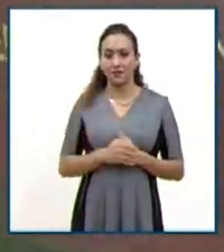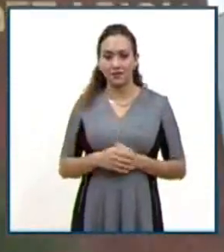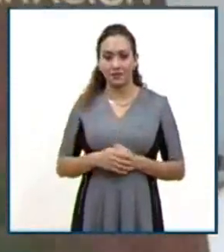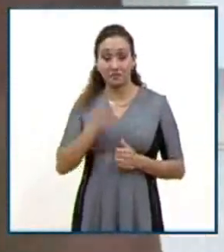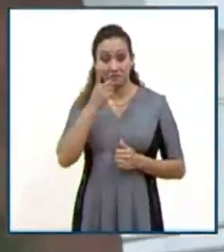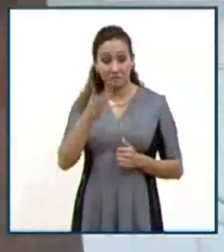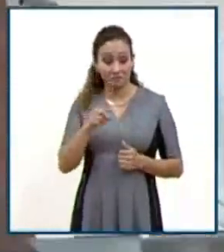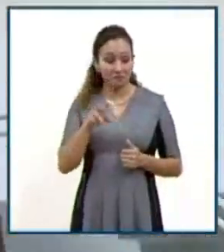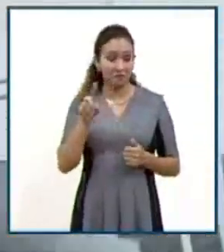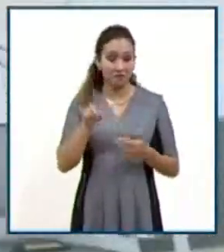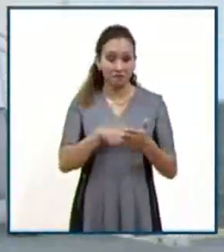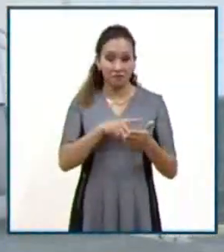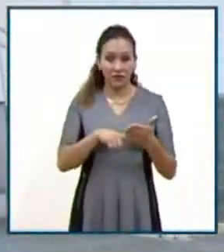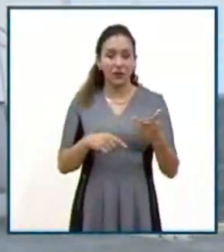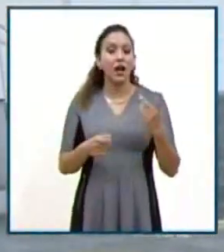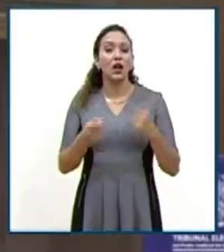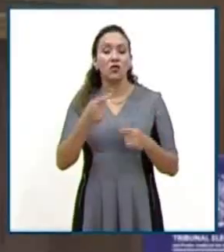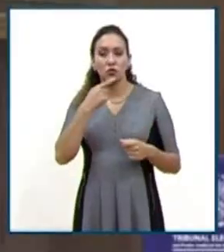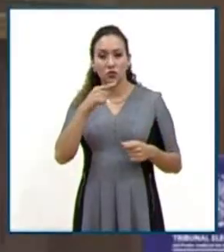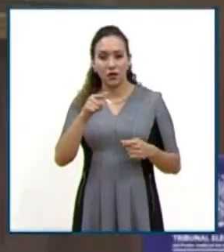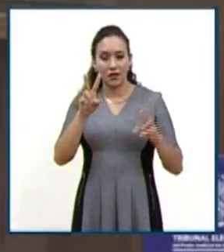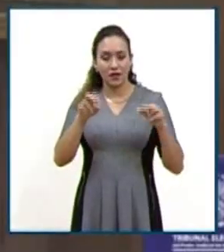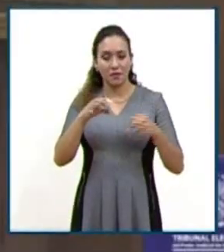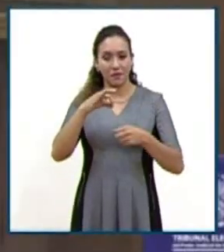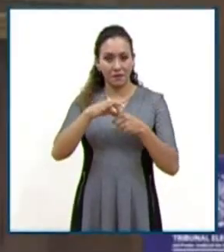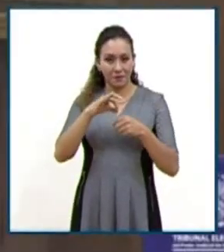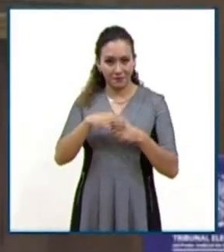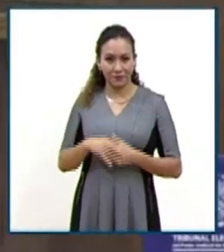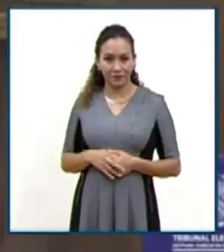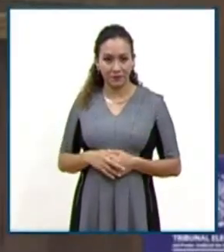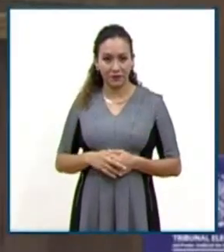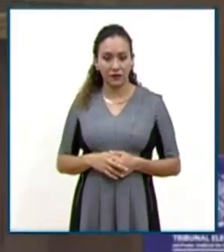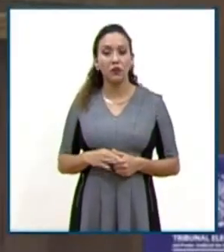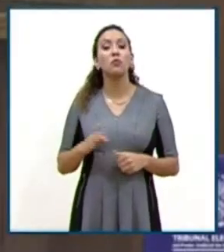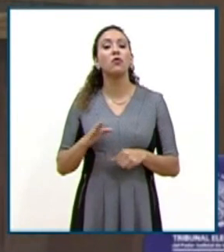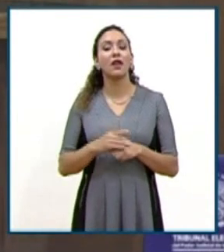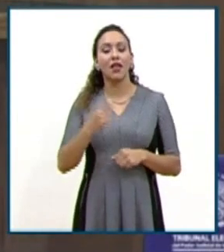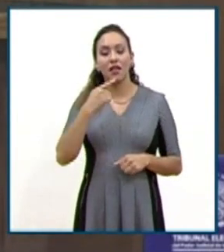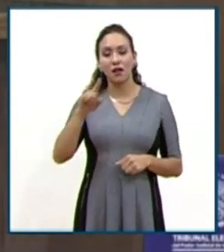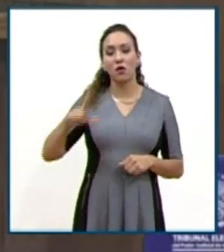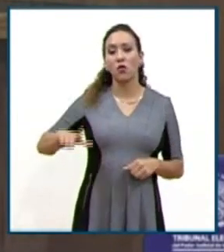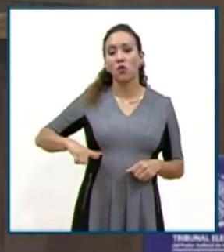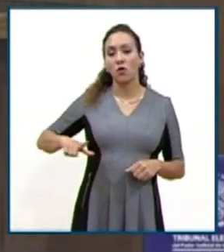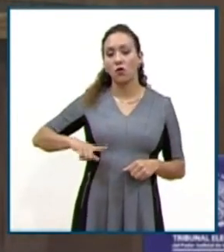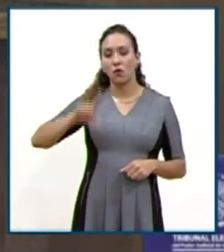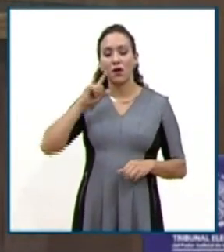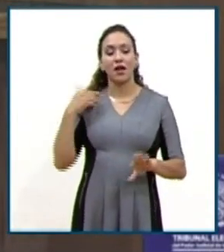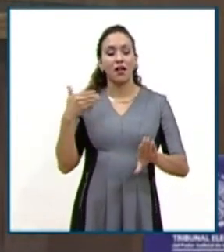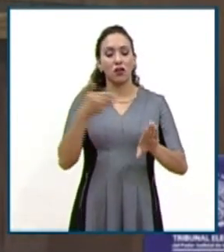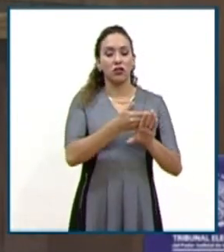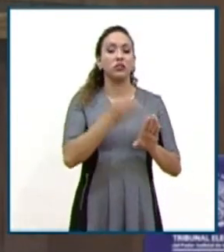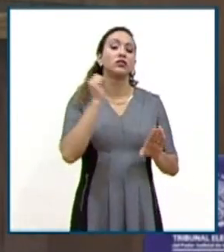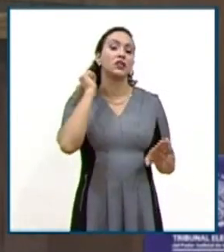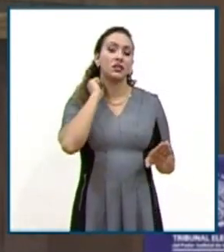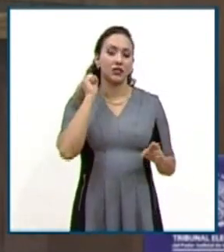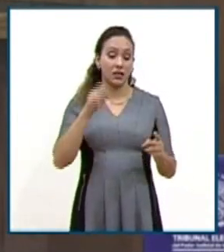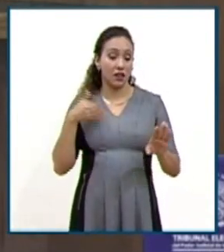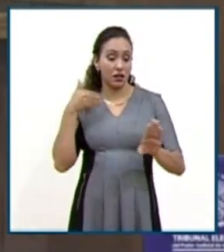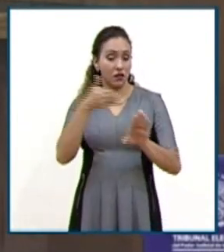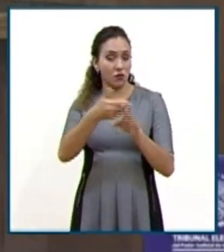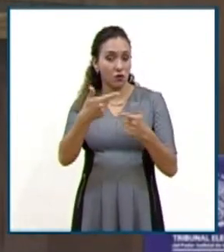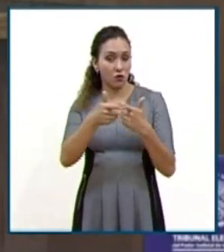y Partido Verde. Esto para postular a 14 candidaturas en la entidad, porque no se acreditaron agravios a sus